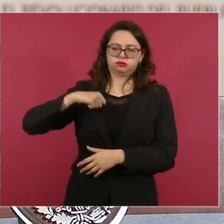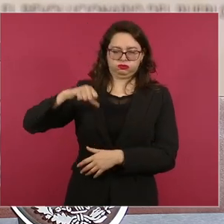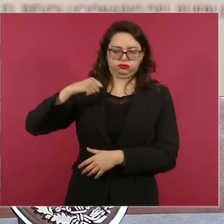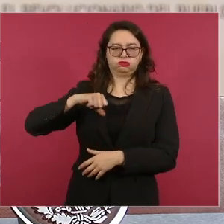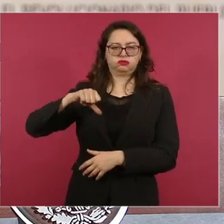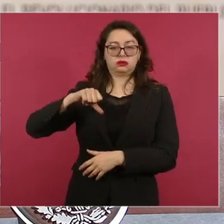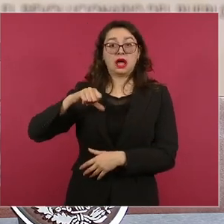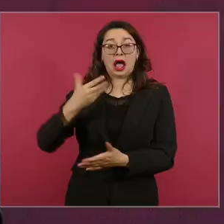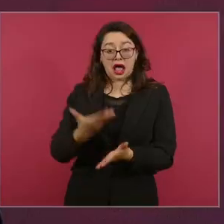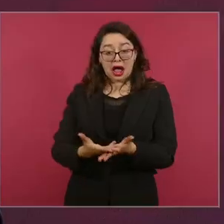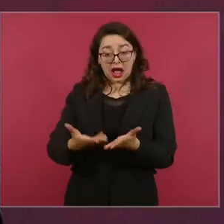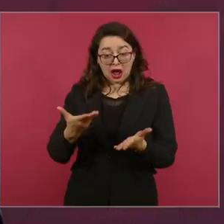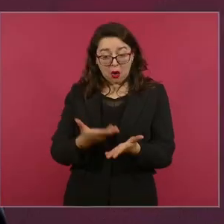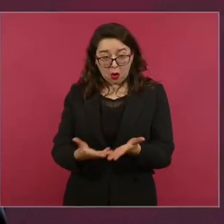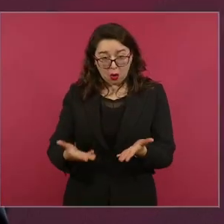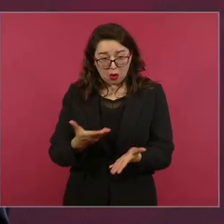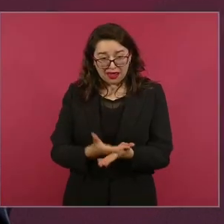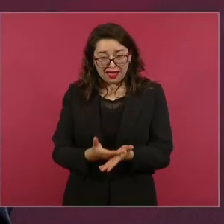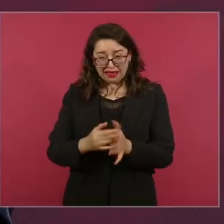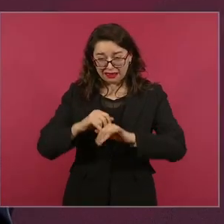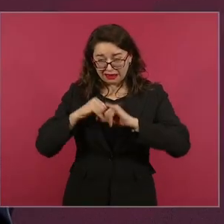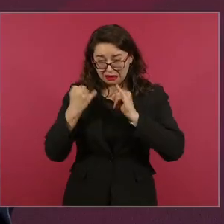las potencias,